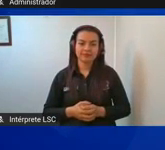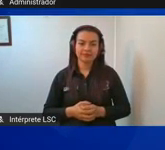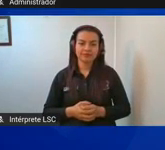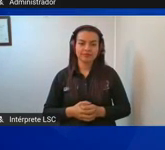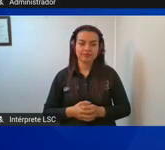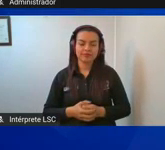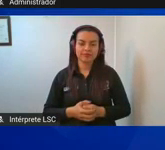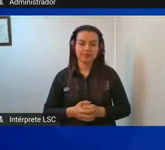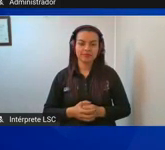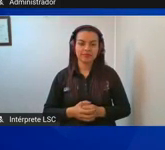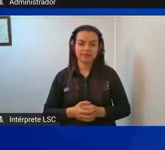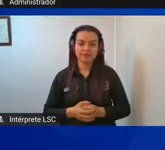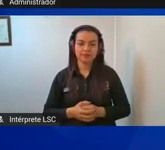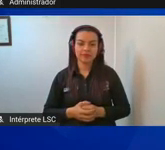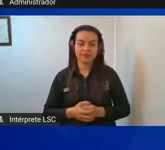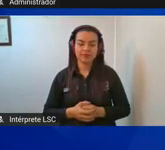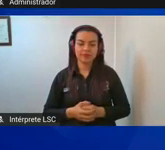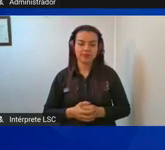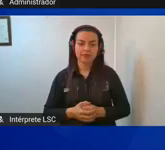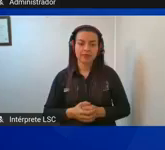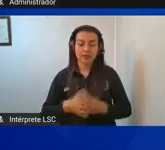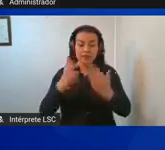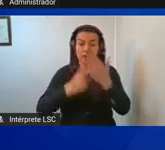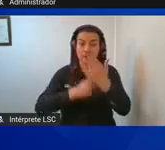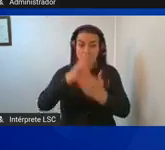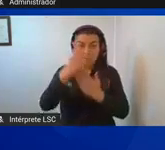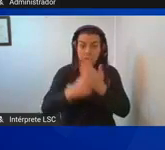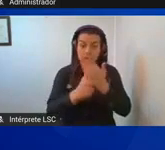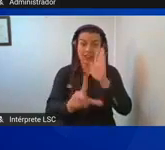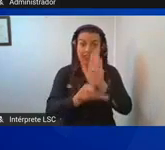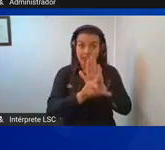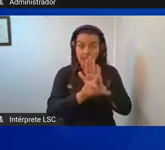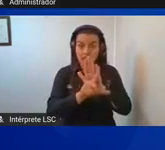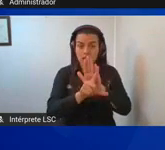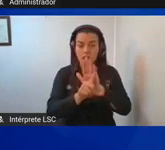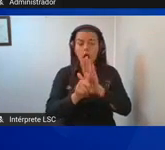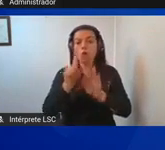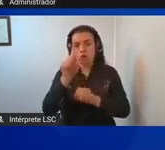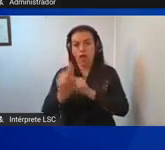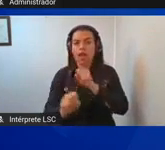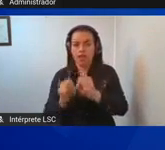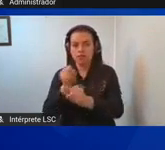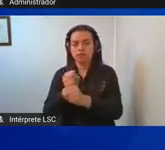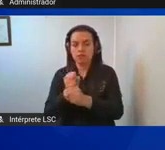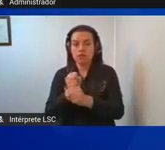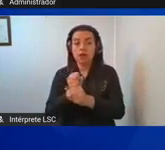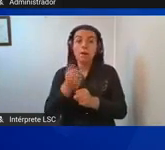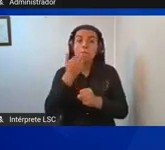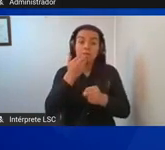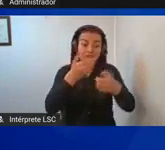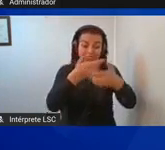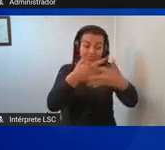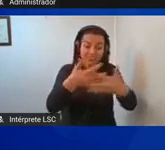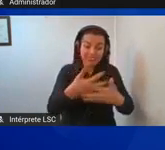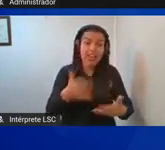Tiene un año, este proyecto de ley, si es el texto de Cámara,